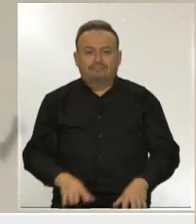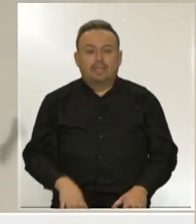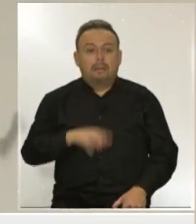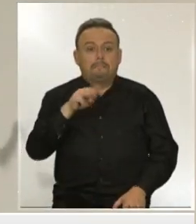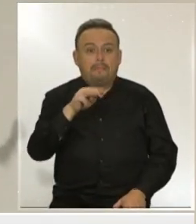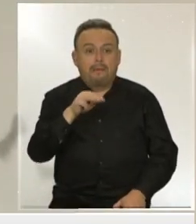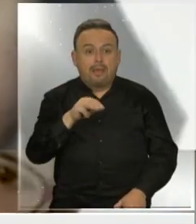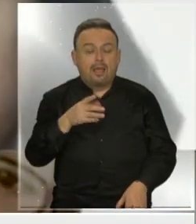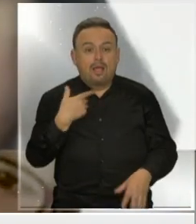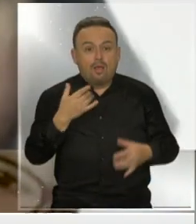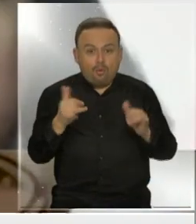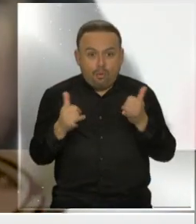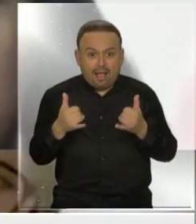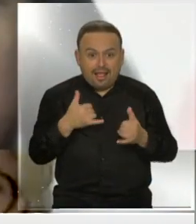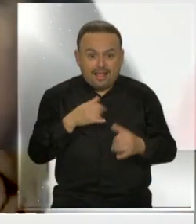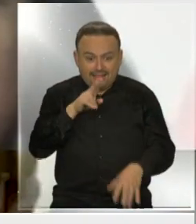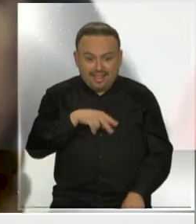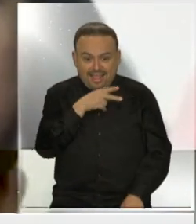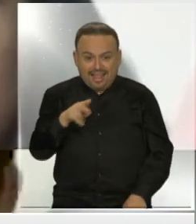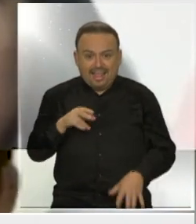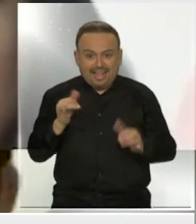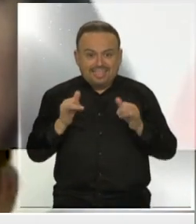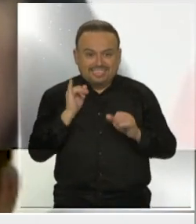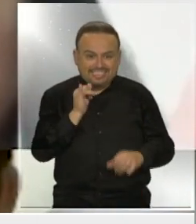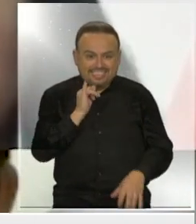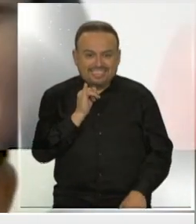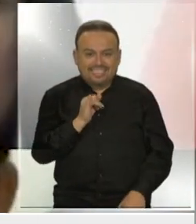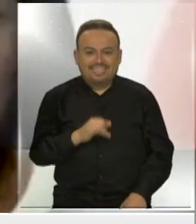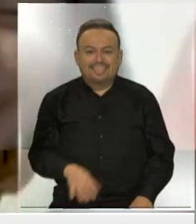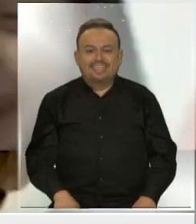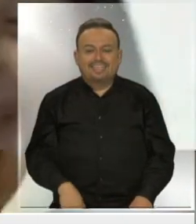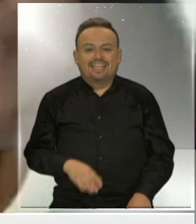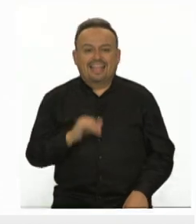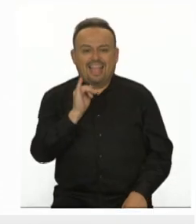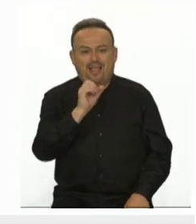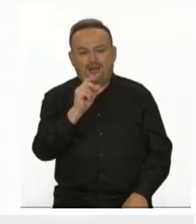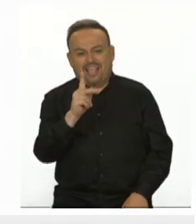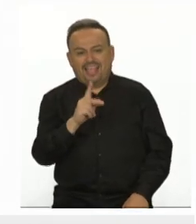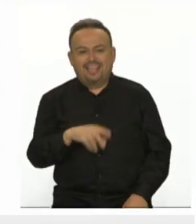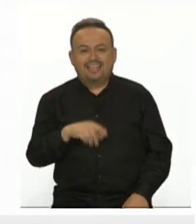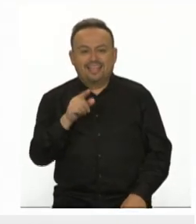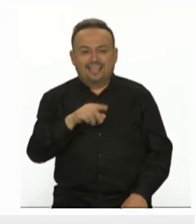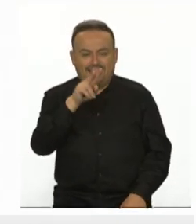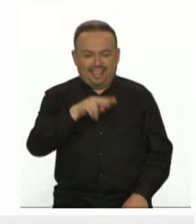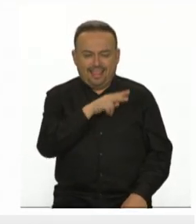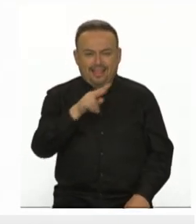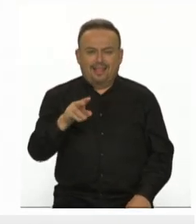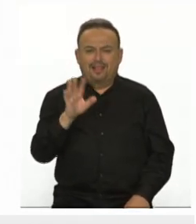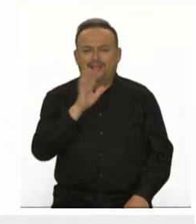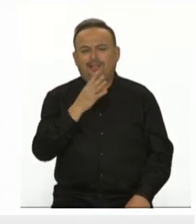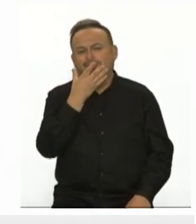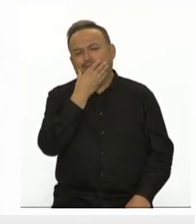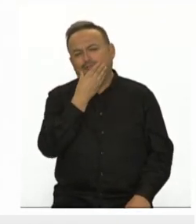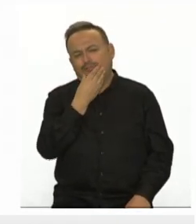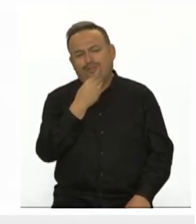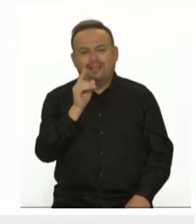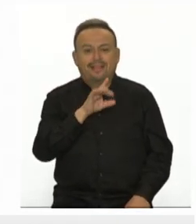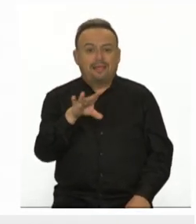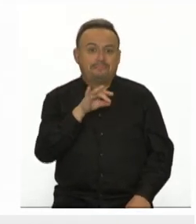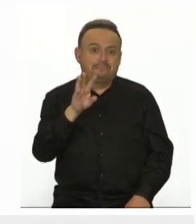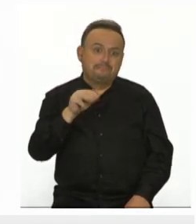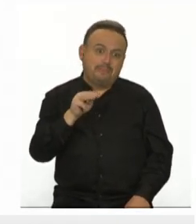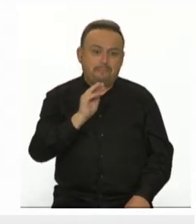Mami, ¿qué tal si jugamos al gato? Ya, dale. ¿Ya qué? Ay, qué color tan bonito que eligió